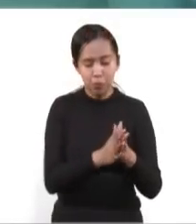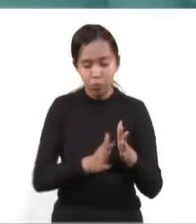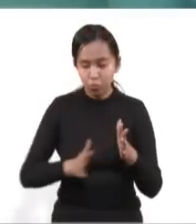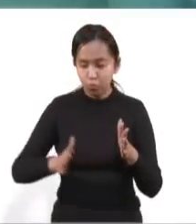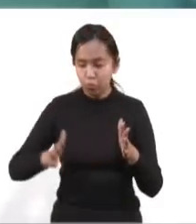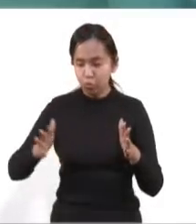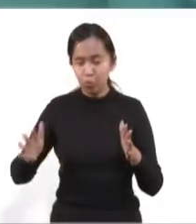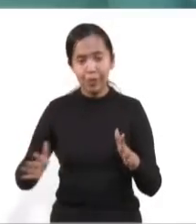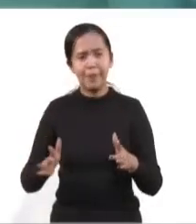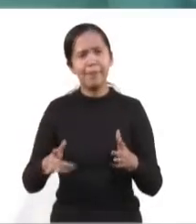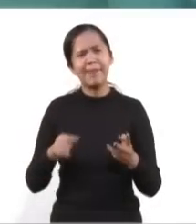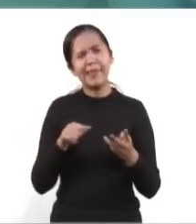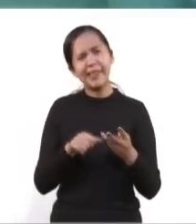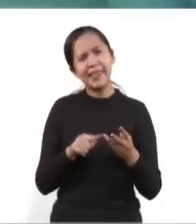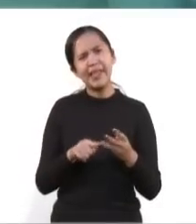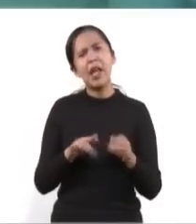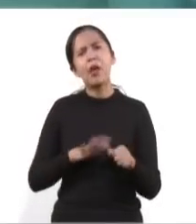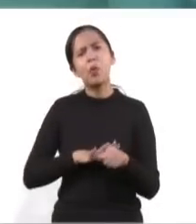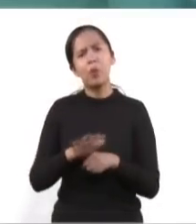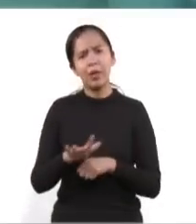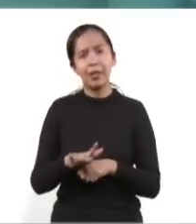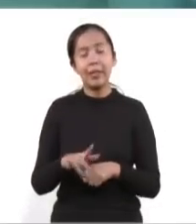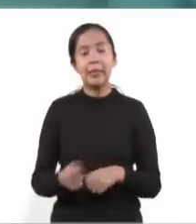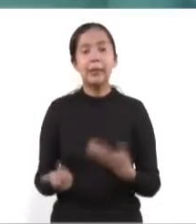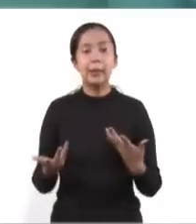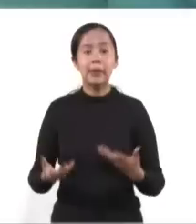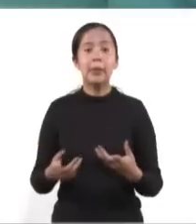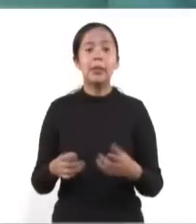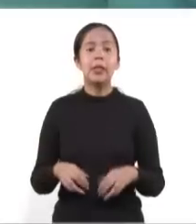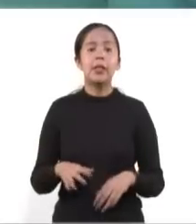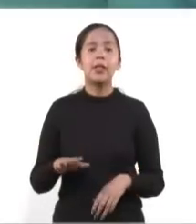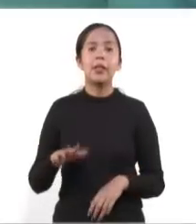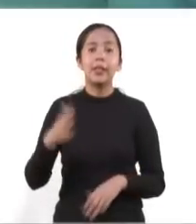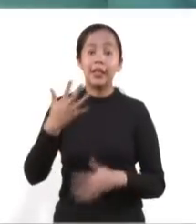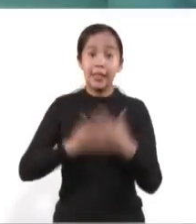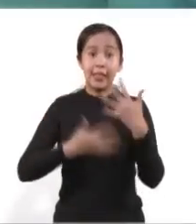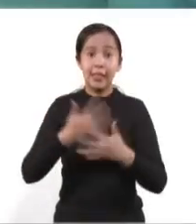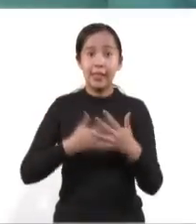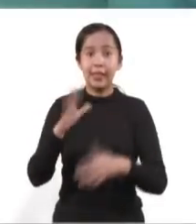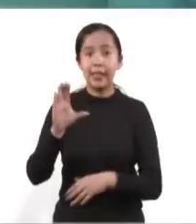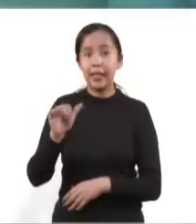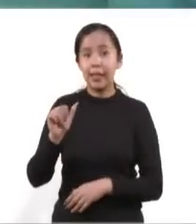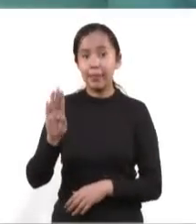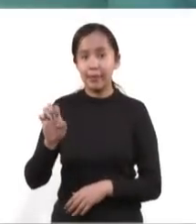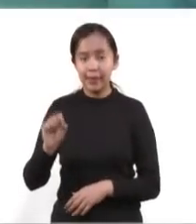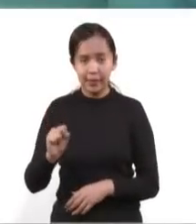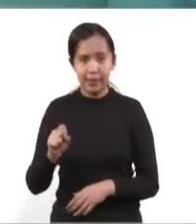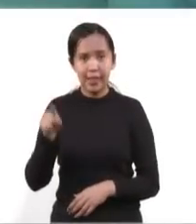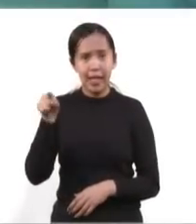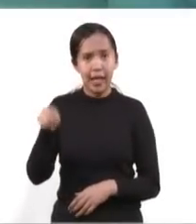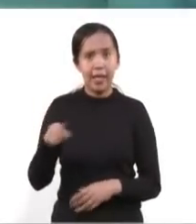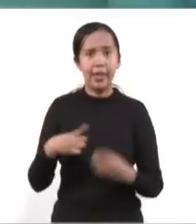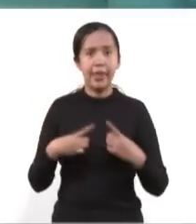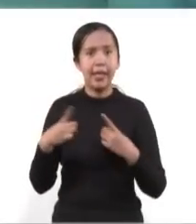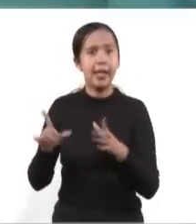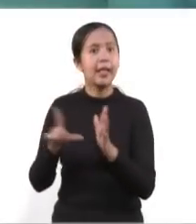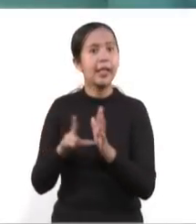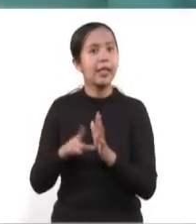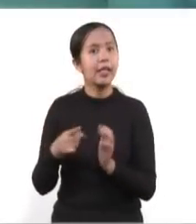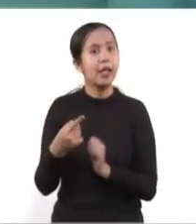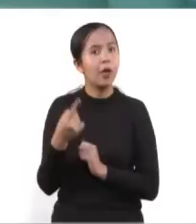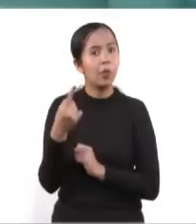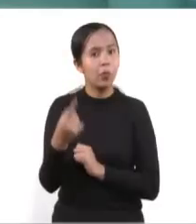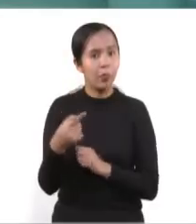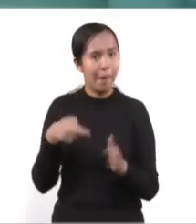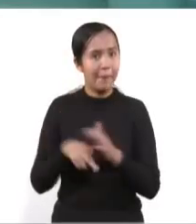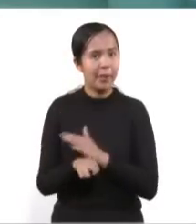consiste en la alimentación en 15 kV a la nueva línea 1 del metro, así como la